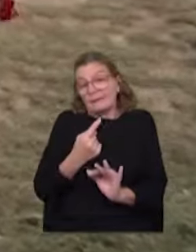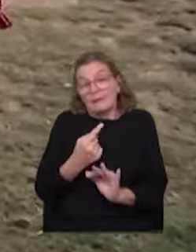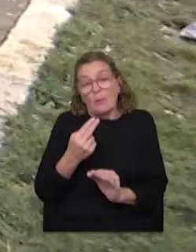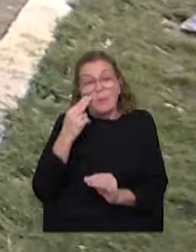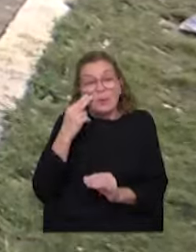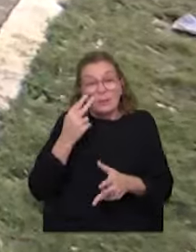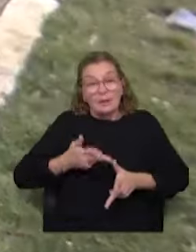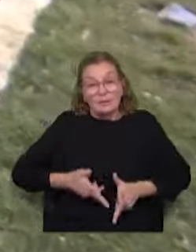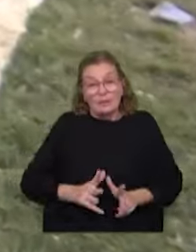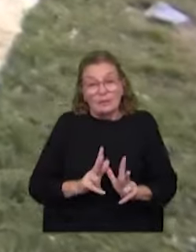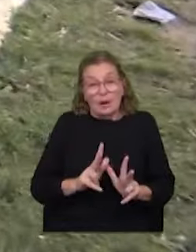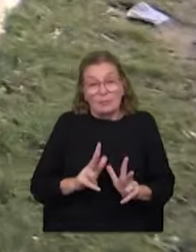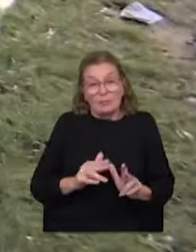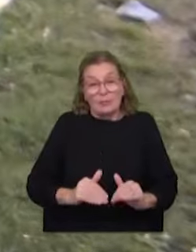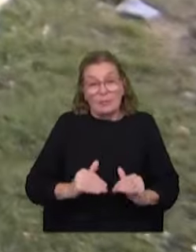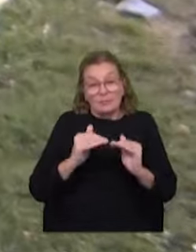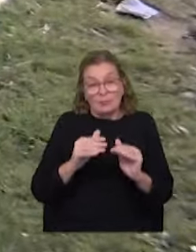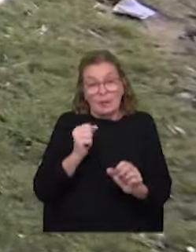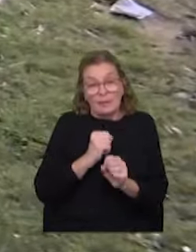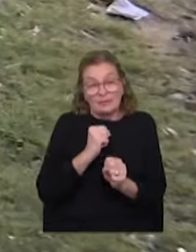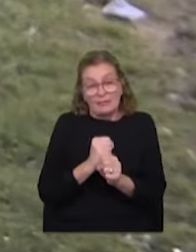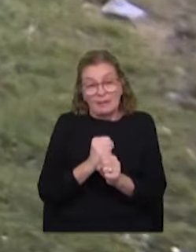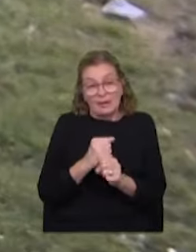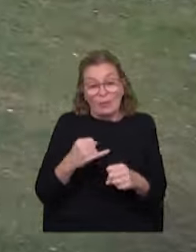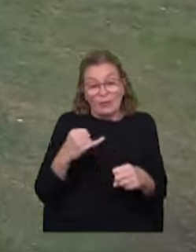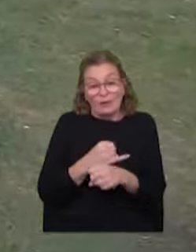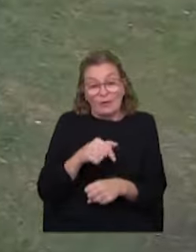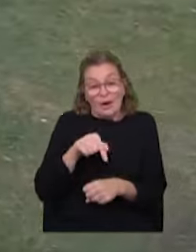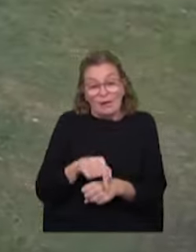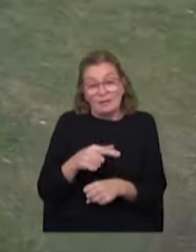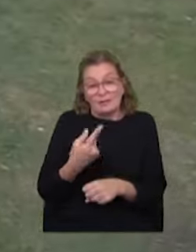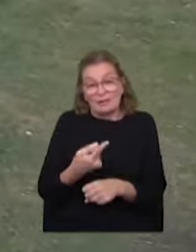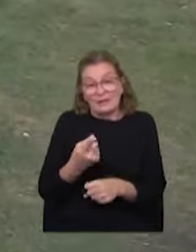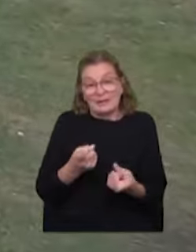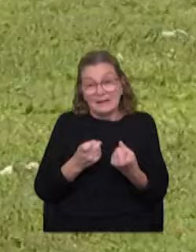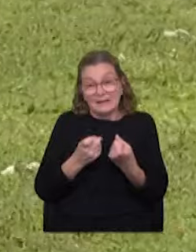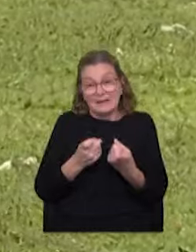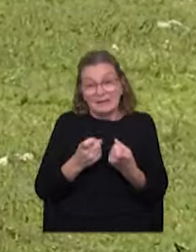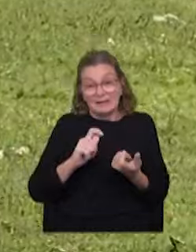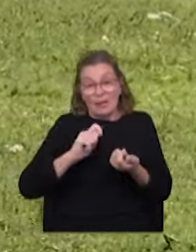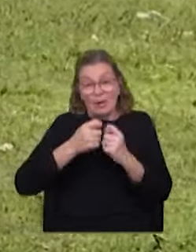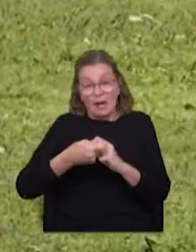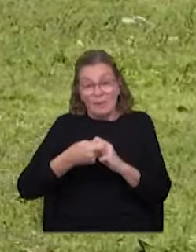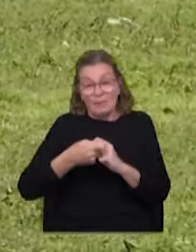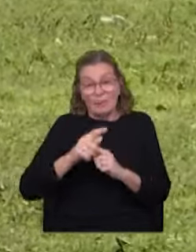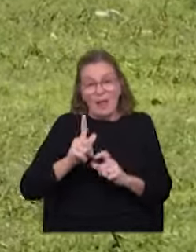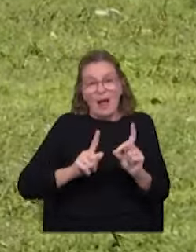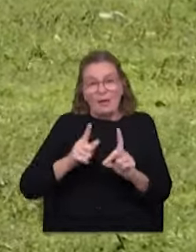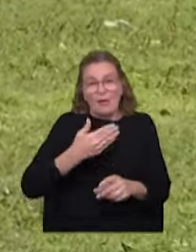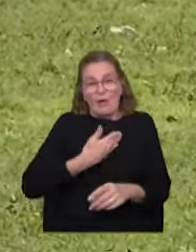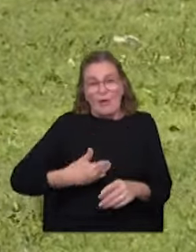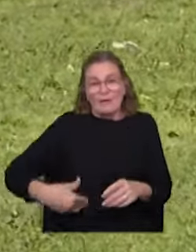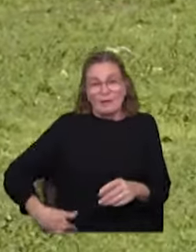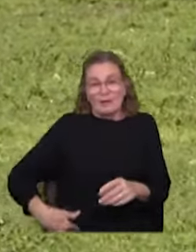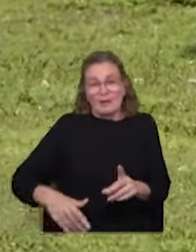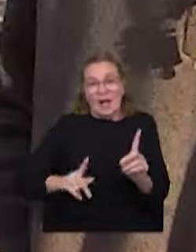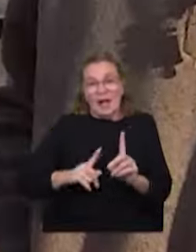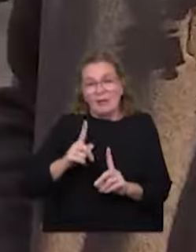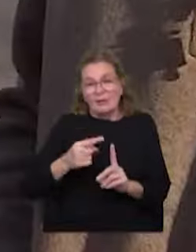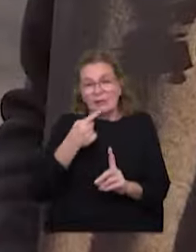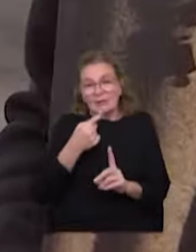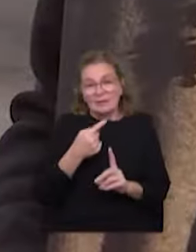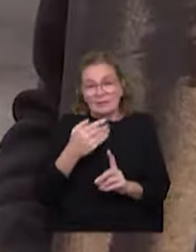natalidad no nacen más gente para que pueda trabajar hay un error ahí y por eso es que se necesitaba una reforma no es un capricho del gobierno sino que es algo una demanda que